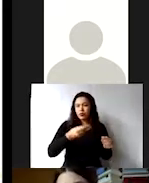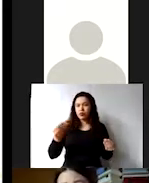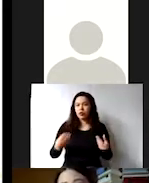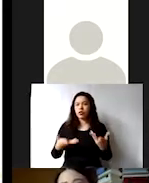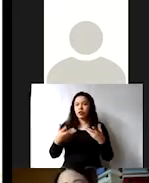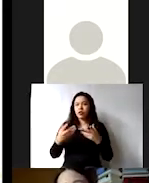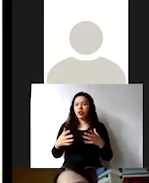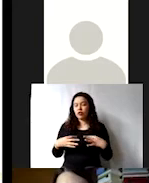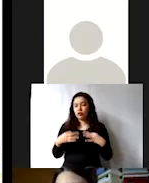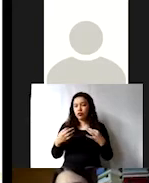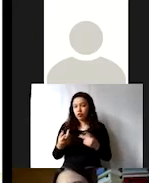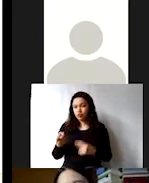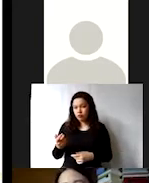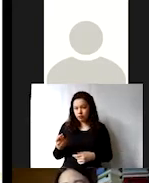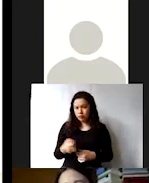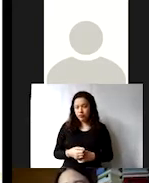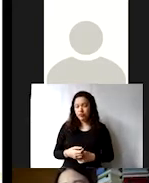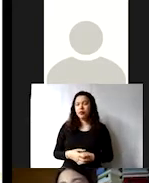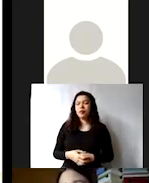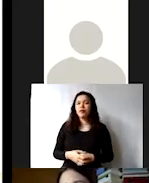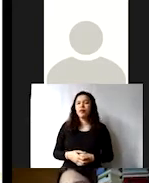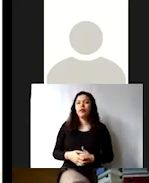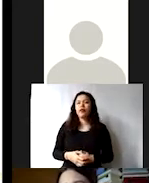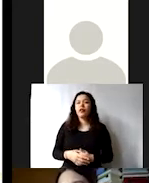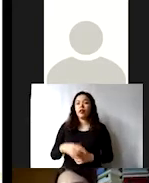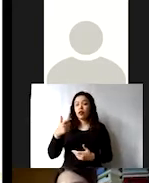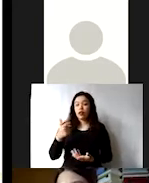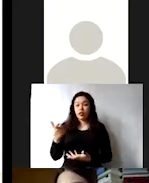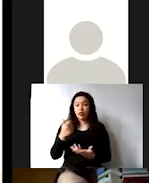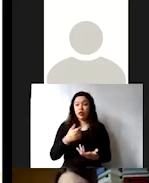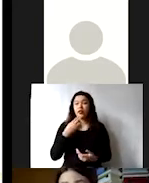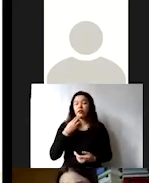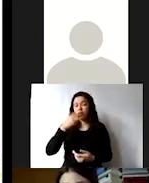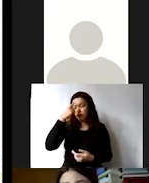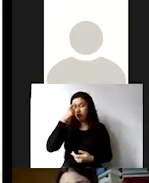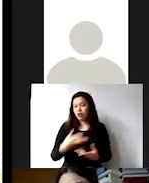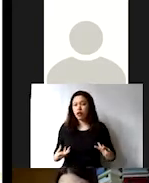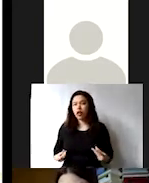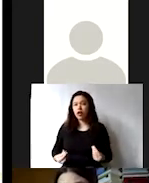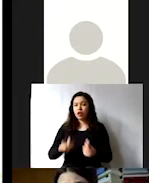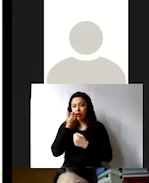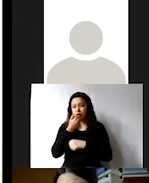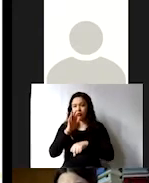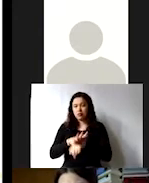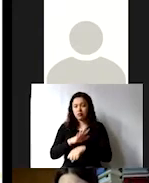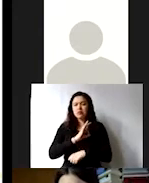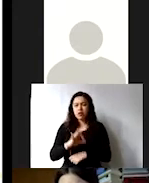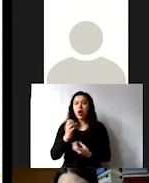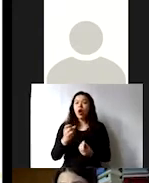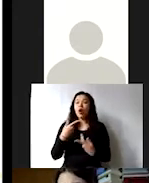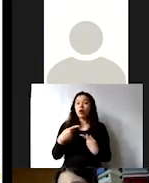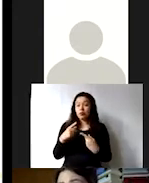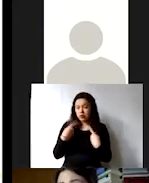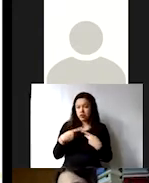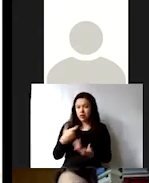creación, permitiendo que este dinero se utilizara para solventar gastos administrativos o incluso salarios,